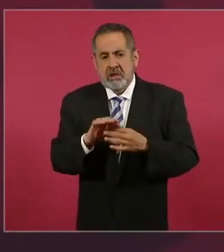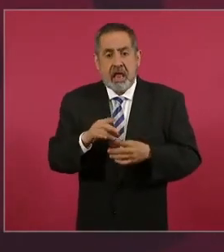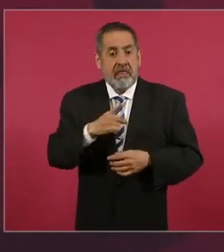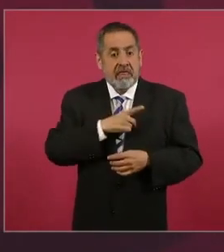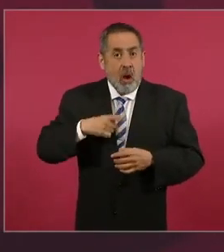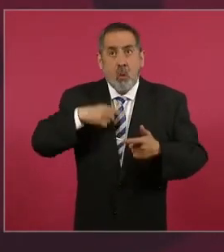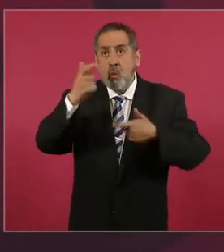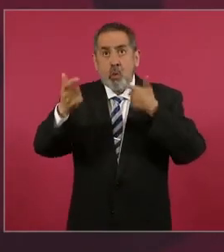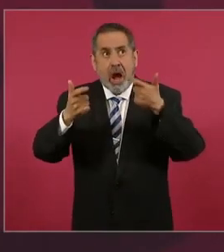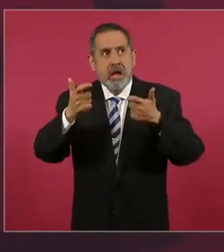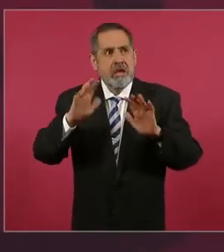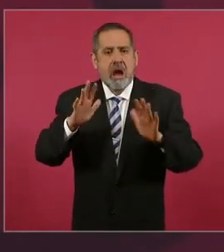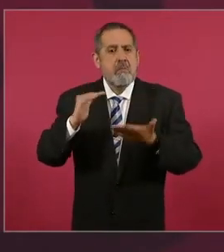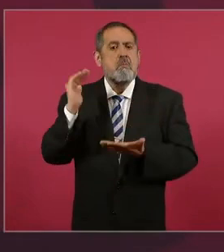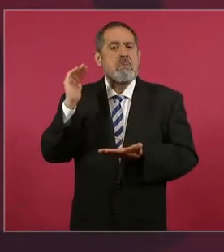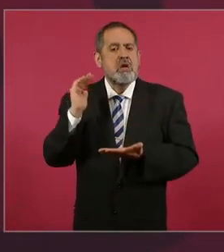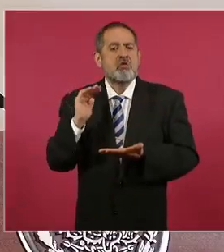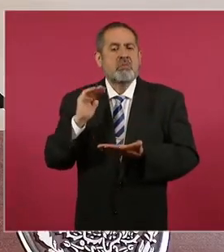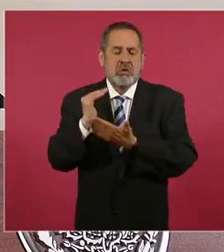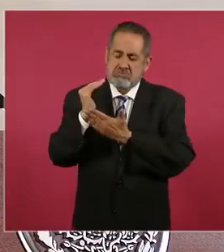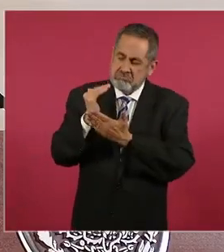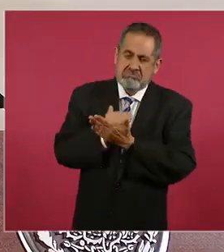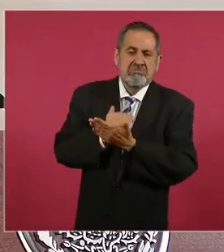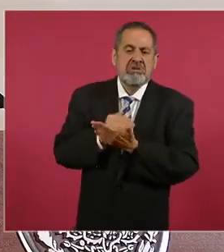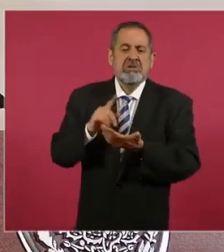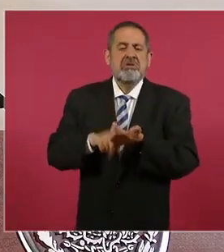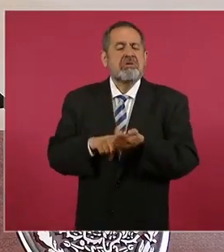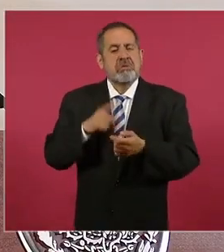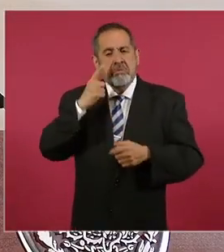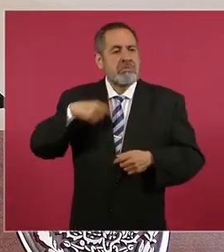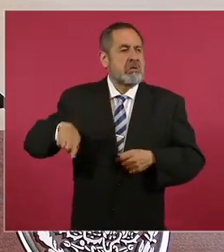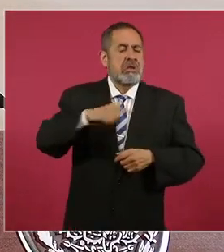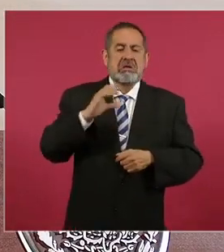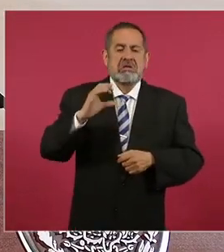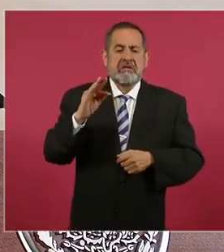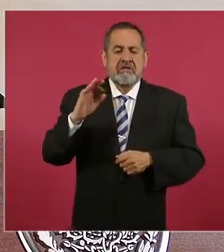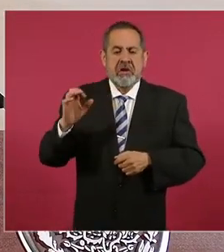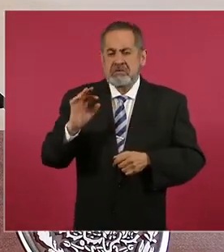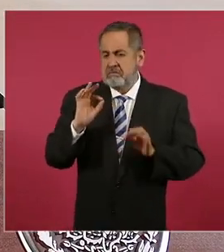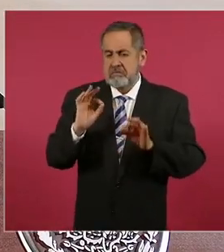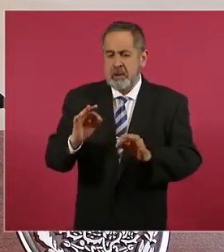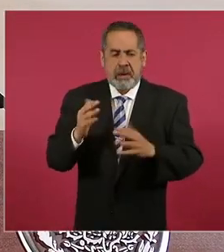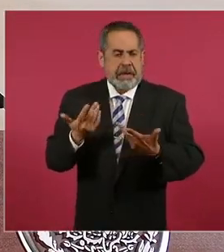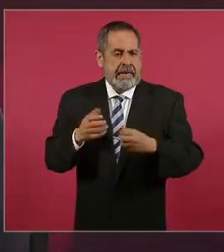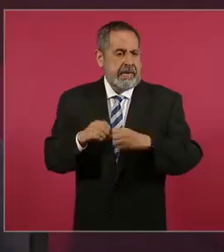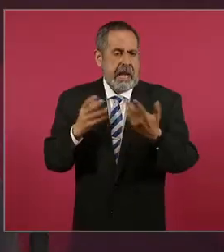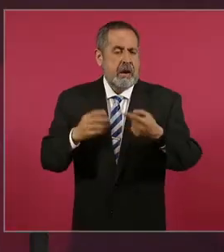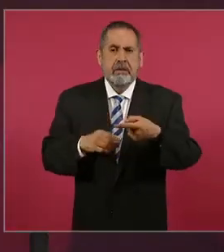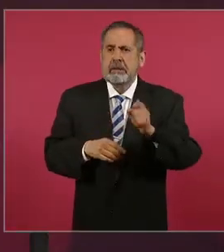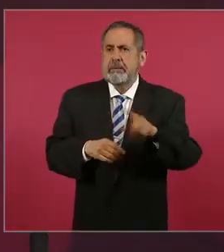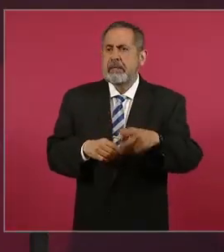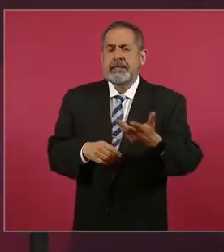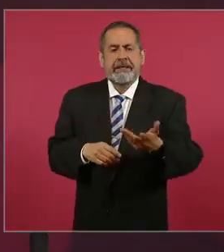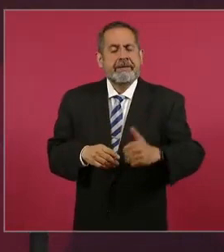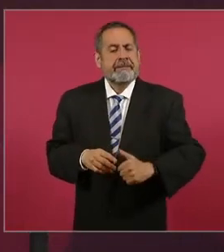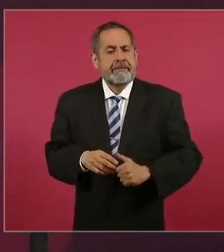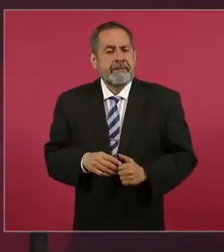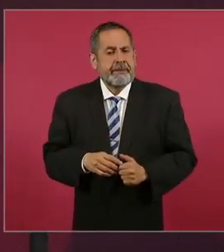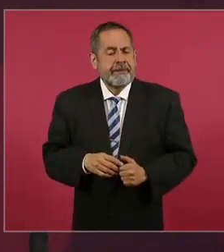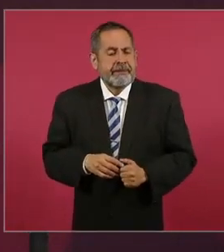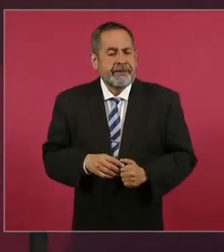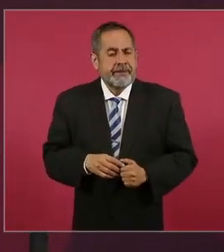deuda de la Comisión Federal de Electricidad y desde luego se